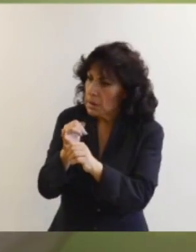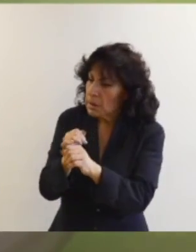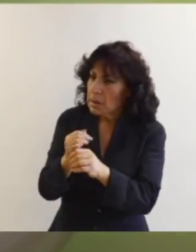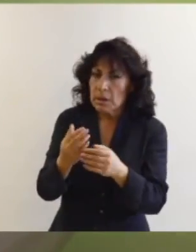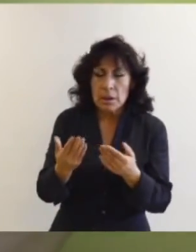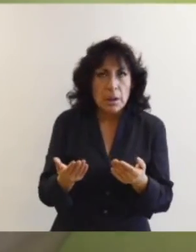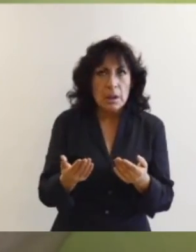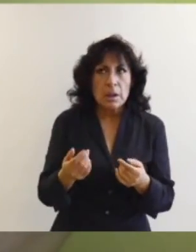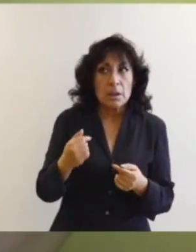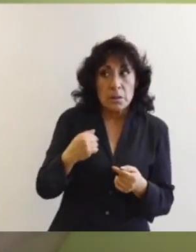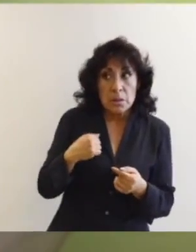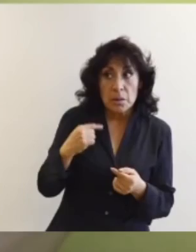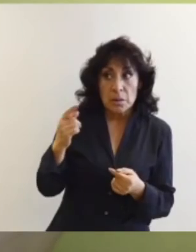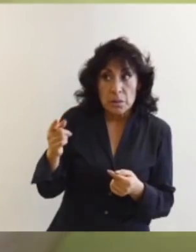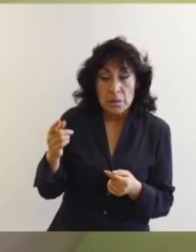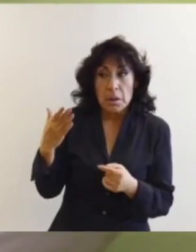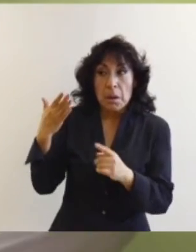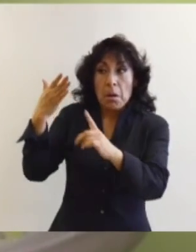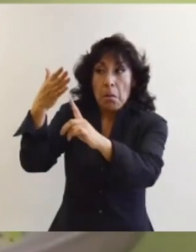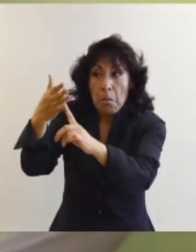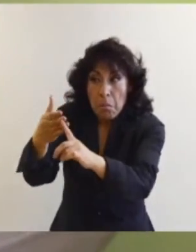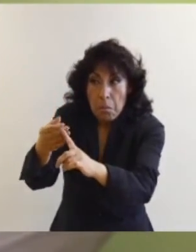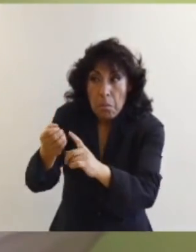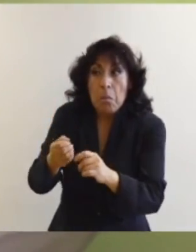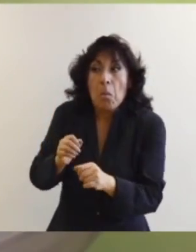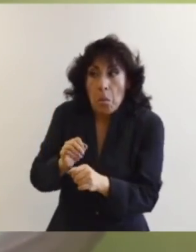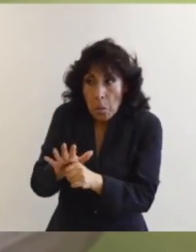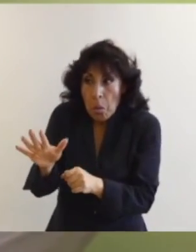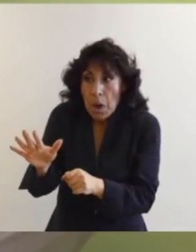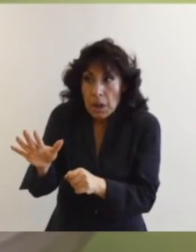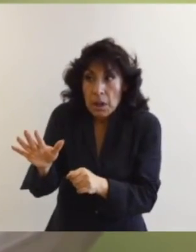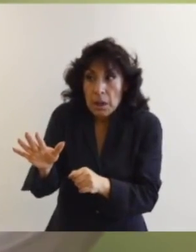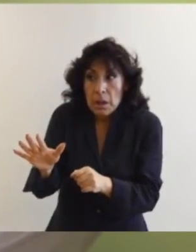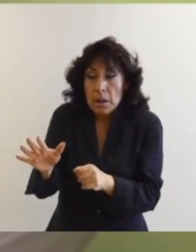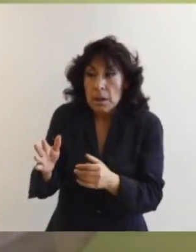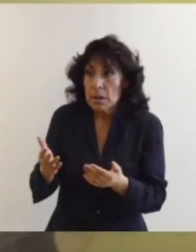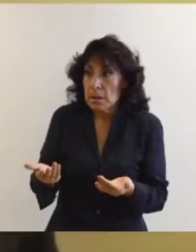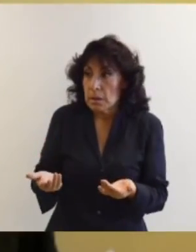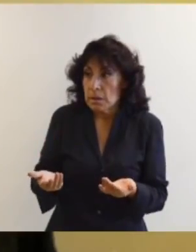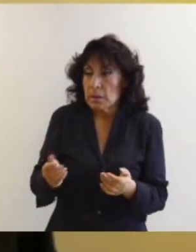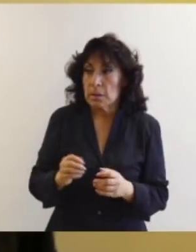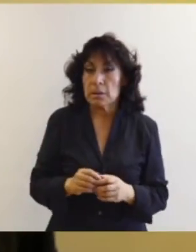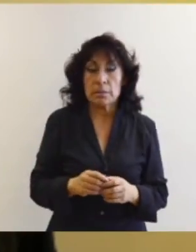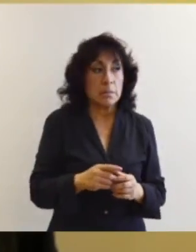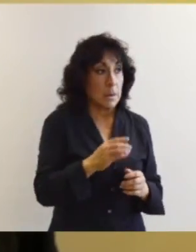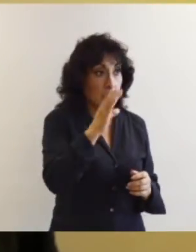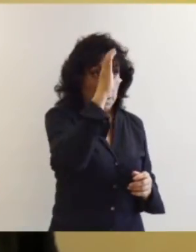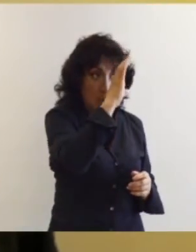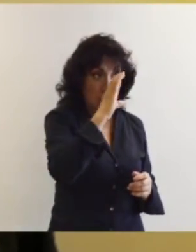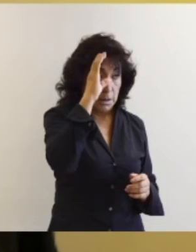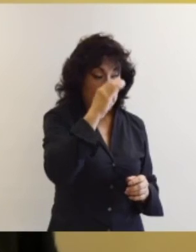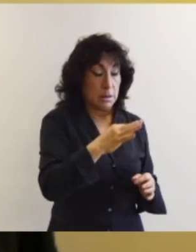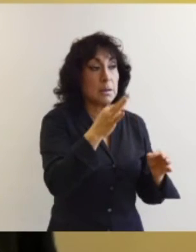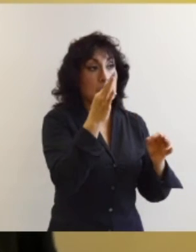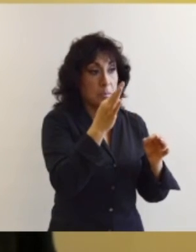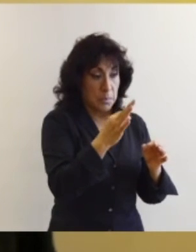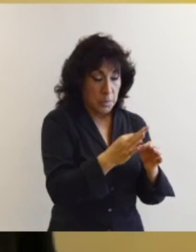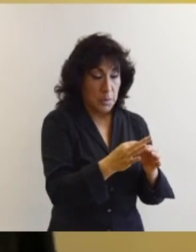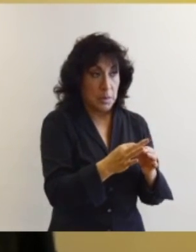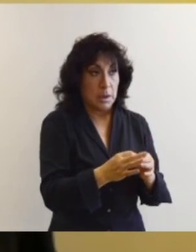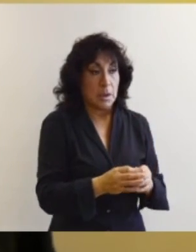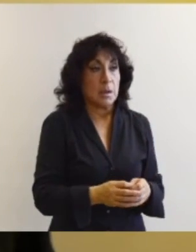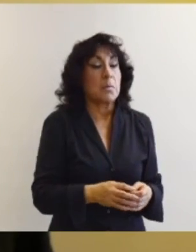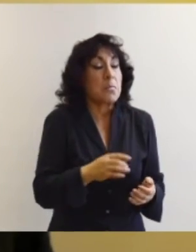pueblos. ¿Le puedo preguntar con qué objeto? La ciencia pura